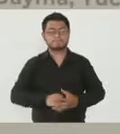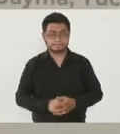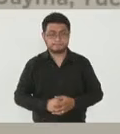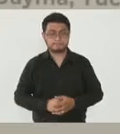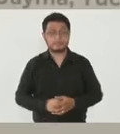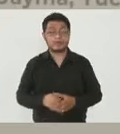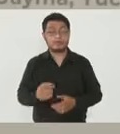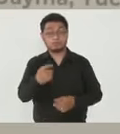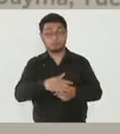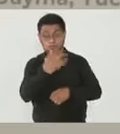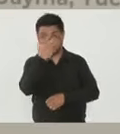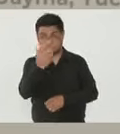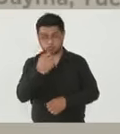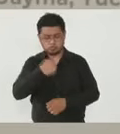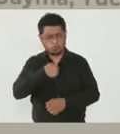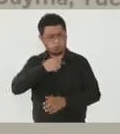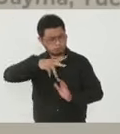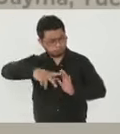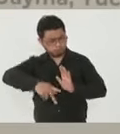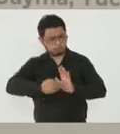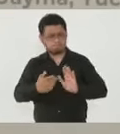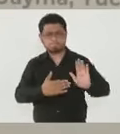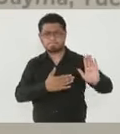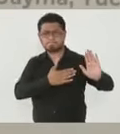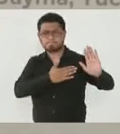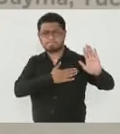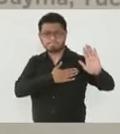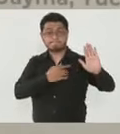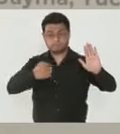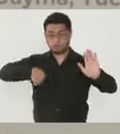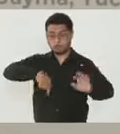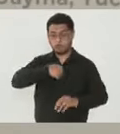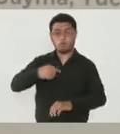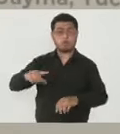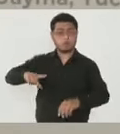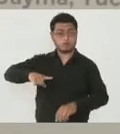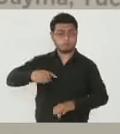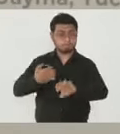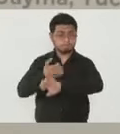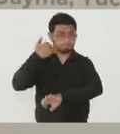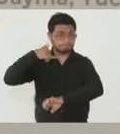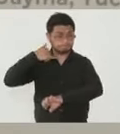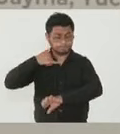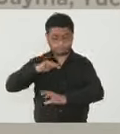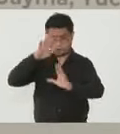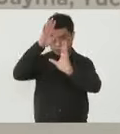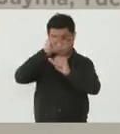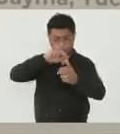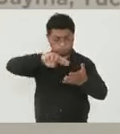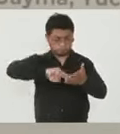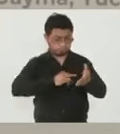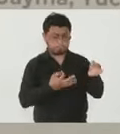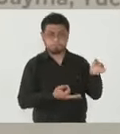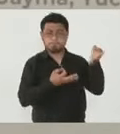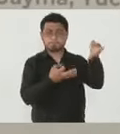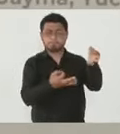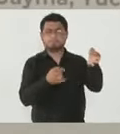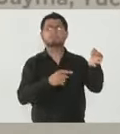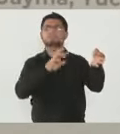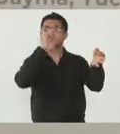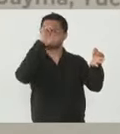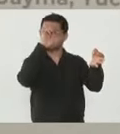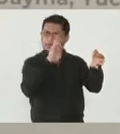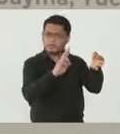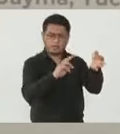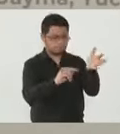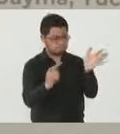Aquí, refrendo el compromiso del Gobierno del Estado de Yucatán con el acuerdo que usted ha propuesto, donde respetemos nuestros principios al